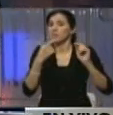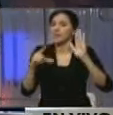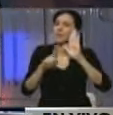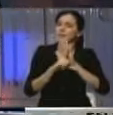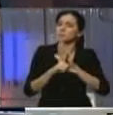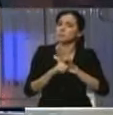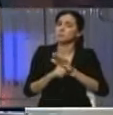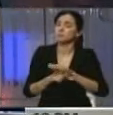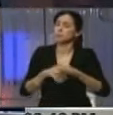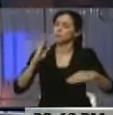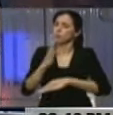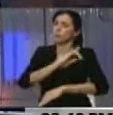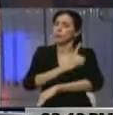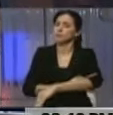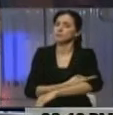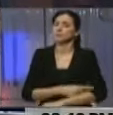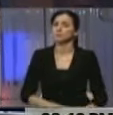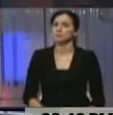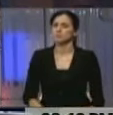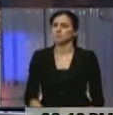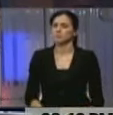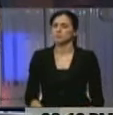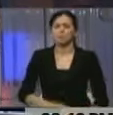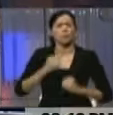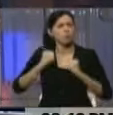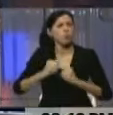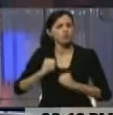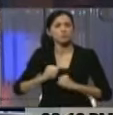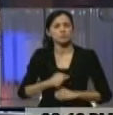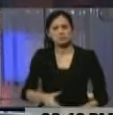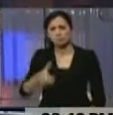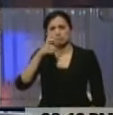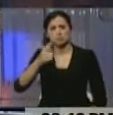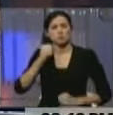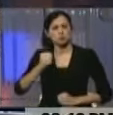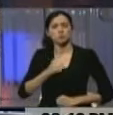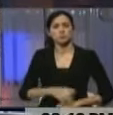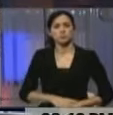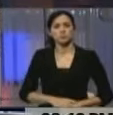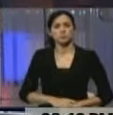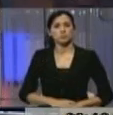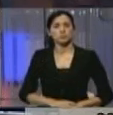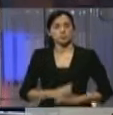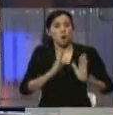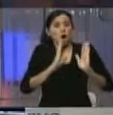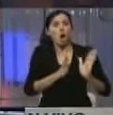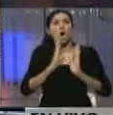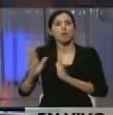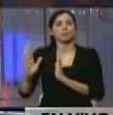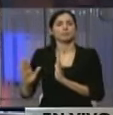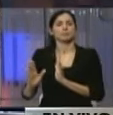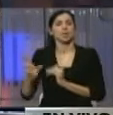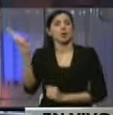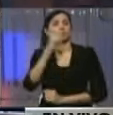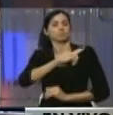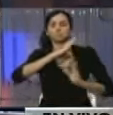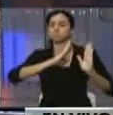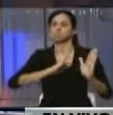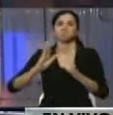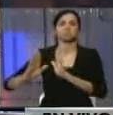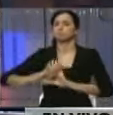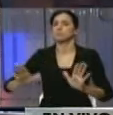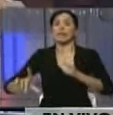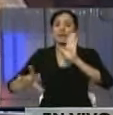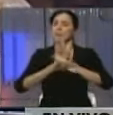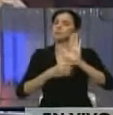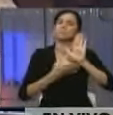dura. Máxima exigencia, camarada. Máxima exigencia. Solamente con el orden, la autoridad y la ley